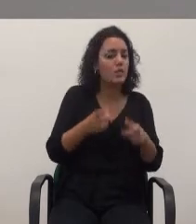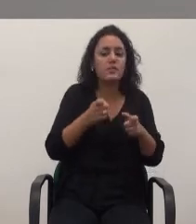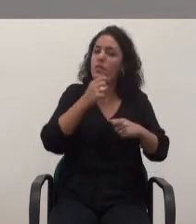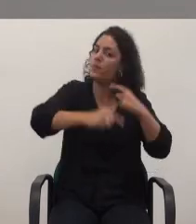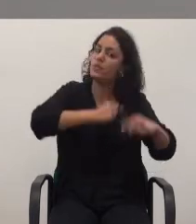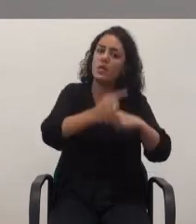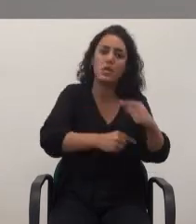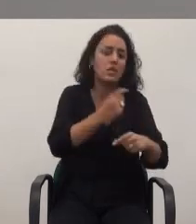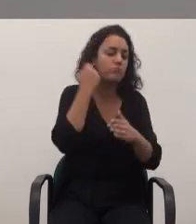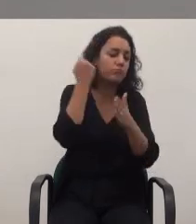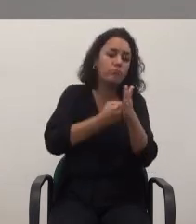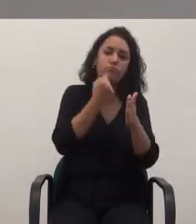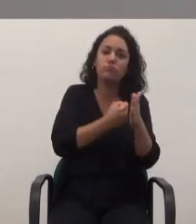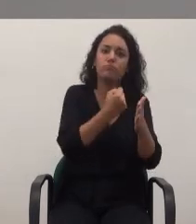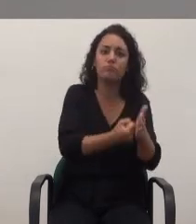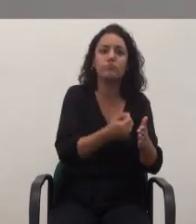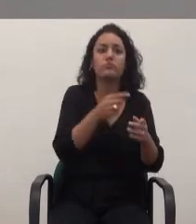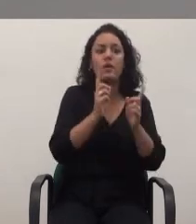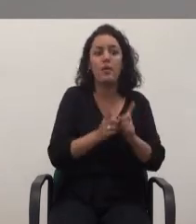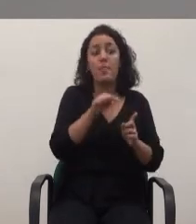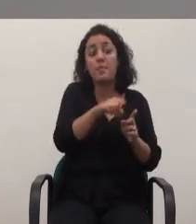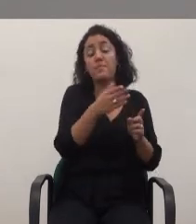permitiendo trabajar